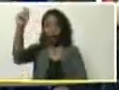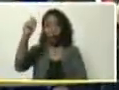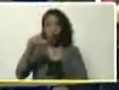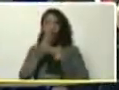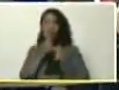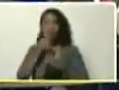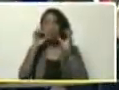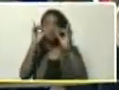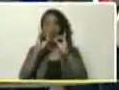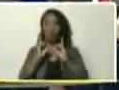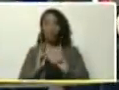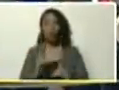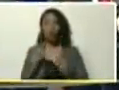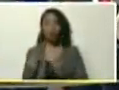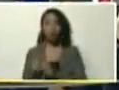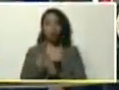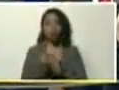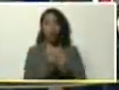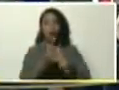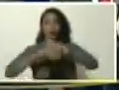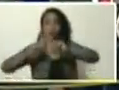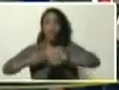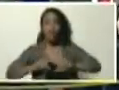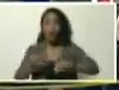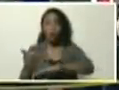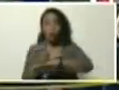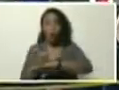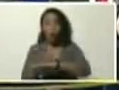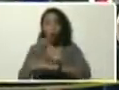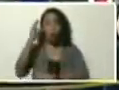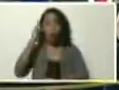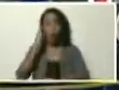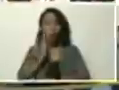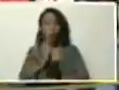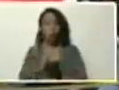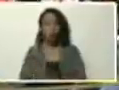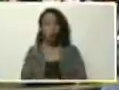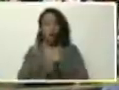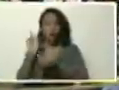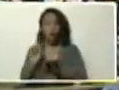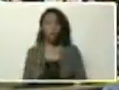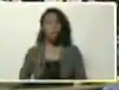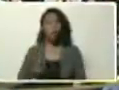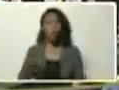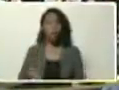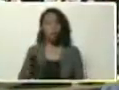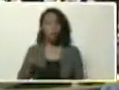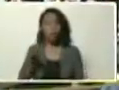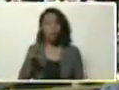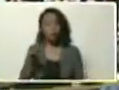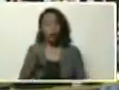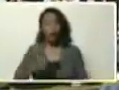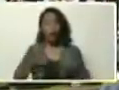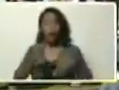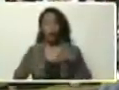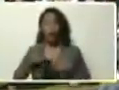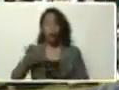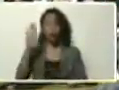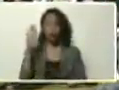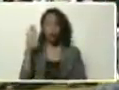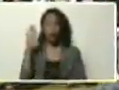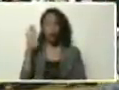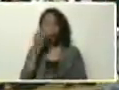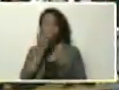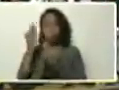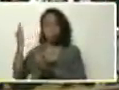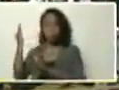ha decidido acompañar a los distintos gobernadores bolivarianos en este importante acto de juramentación. Lo